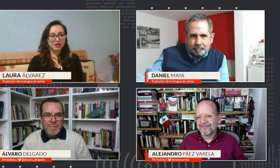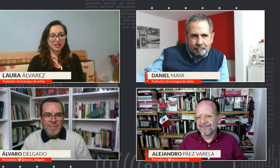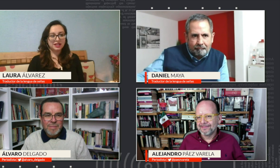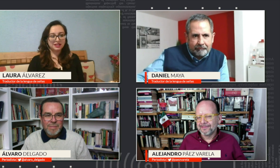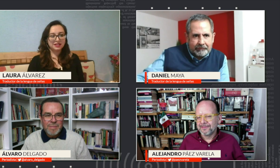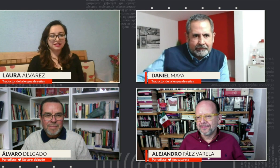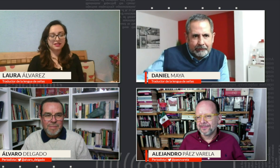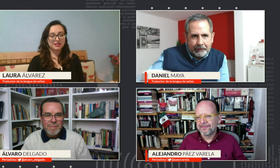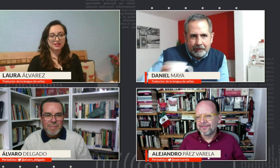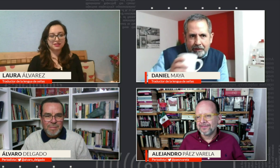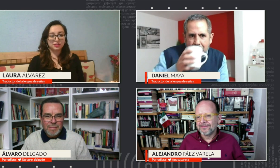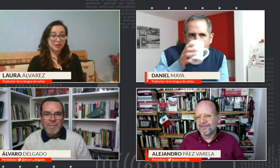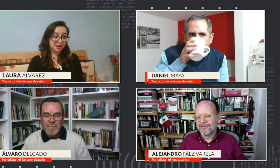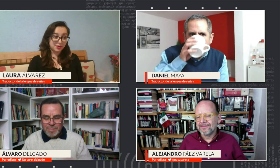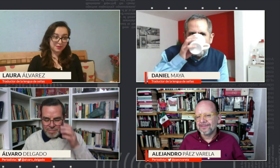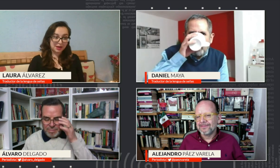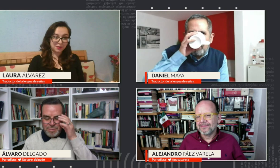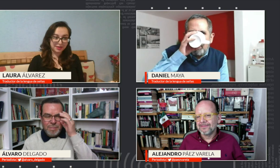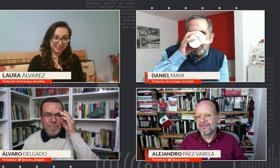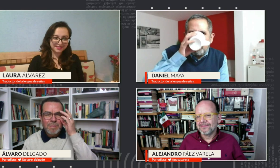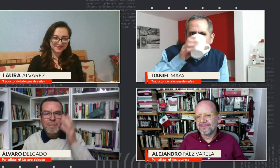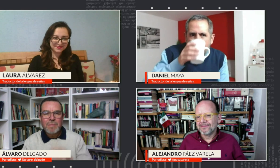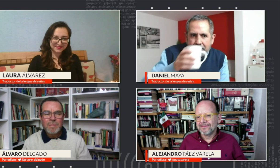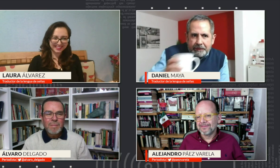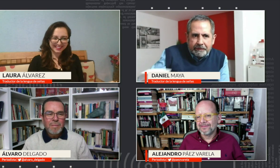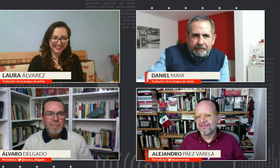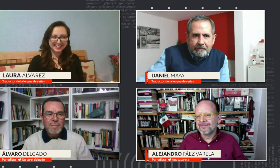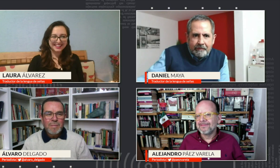estuve con él, todavía no había COVID.